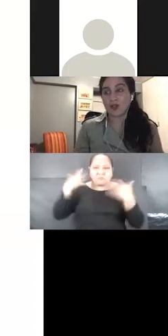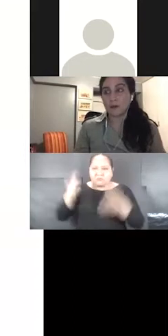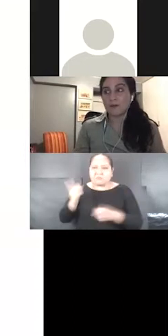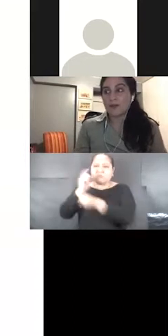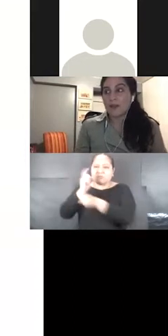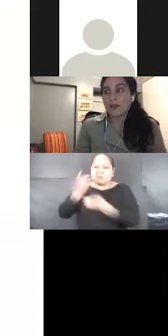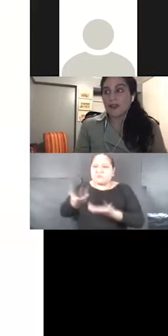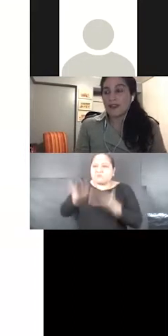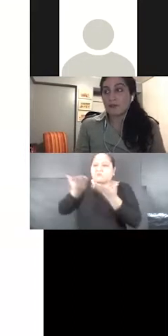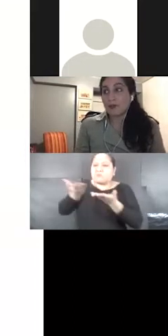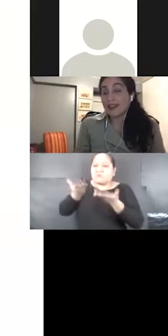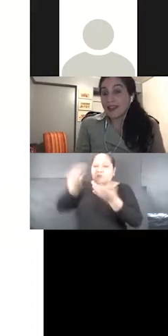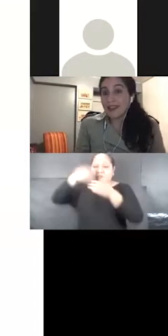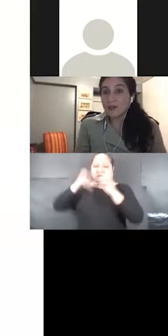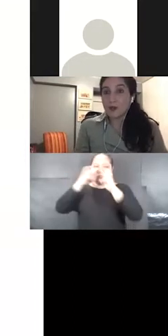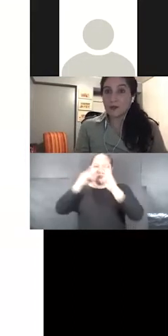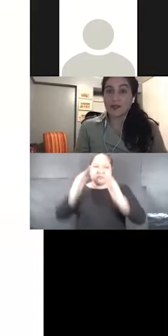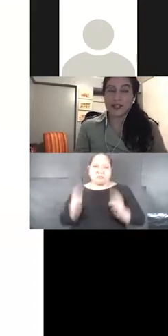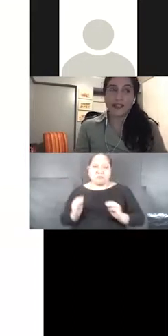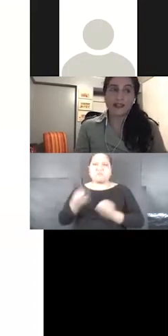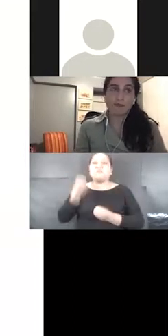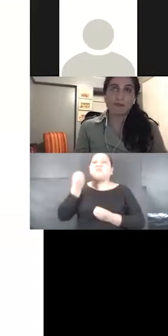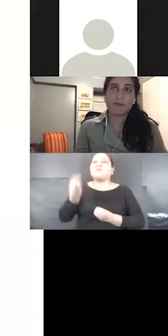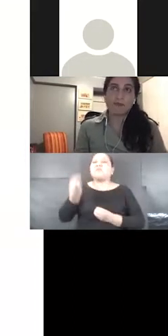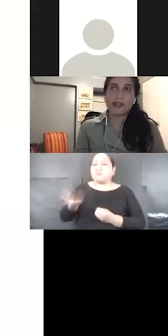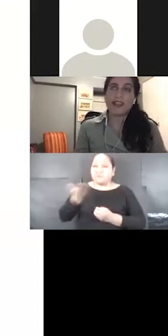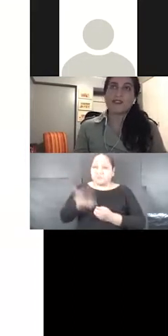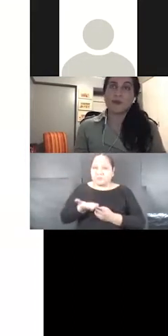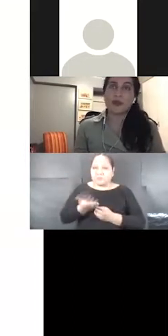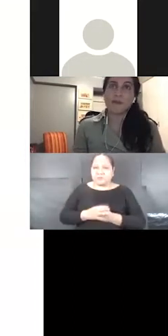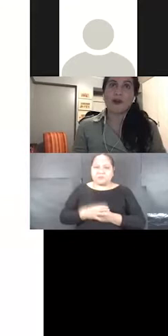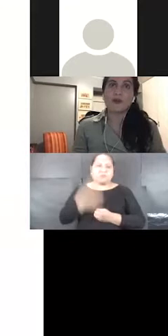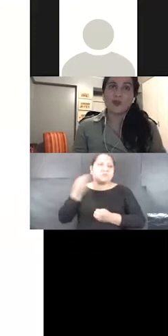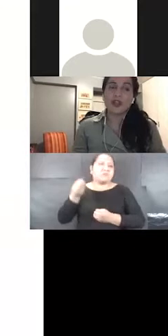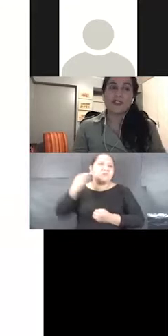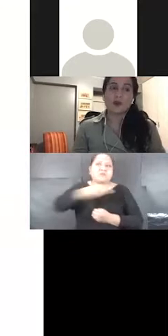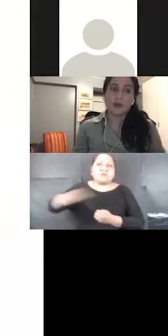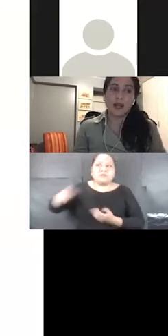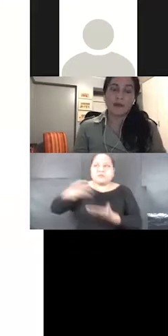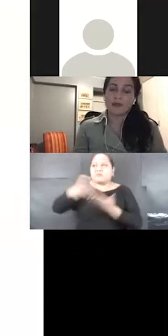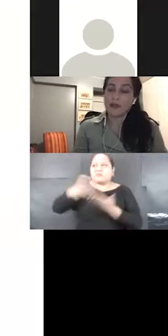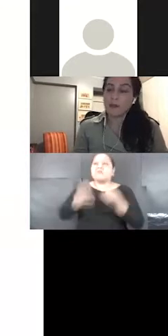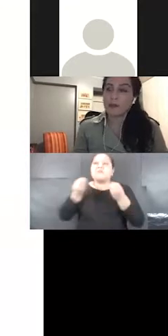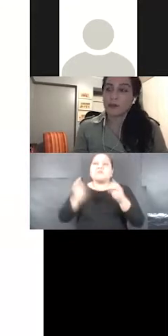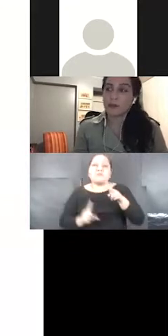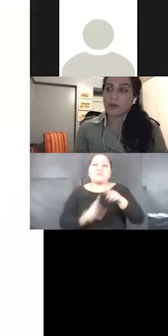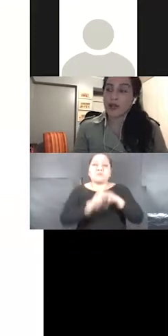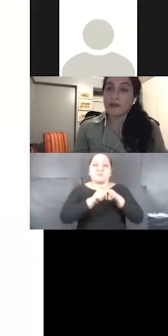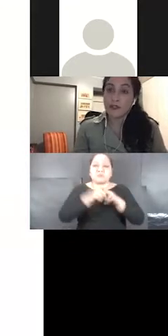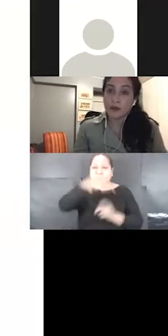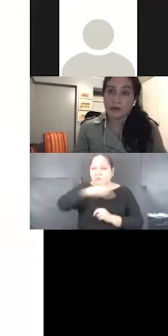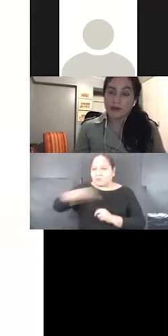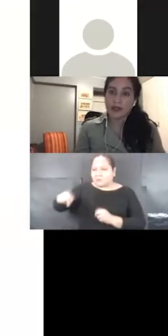el museo. ¿Por qué esto? ¿Por qué estos programas? ¿Cómo surgen estos programas? Por